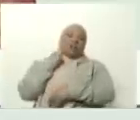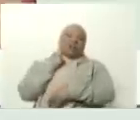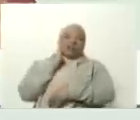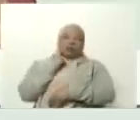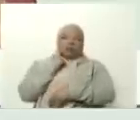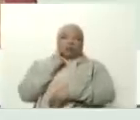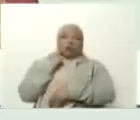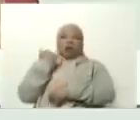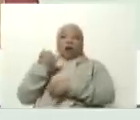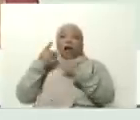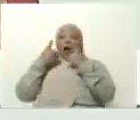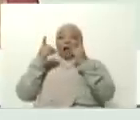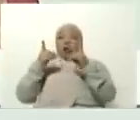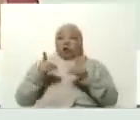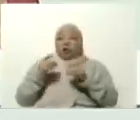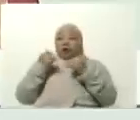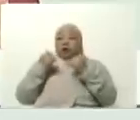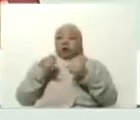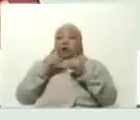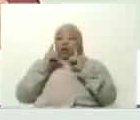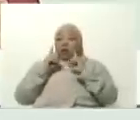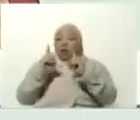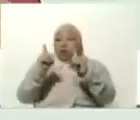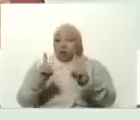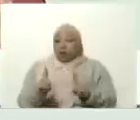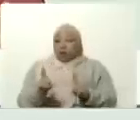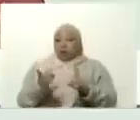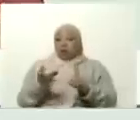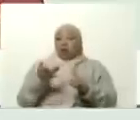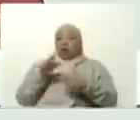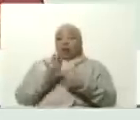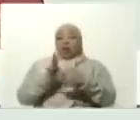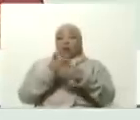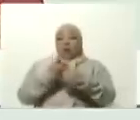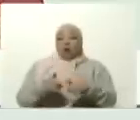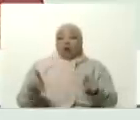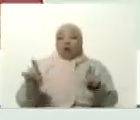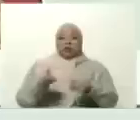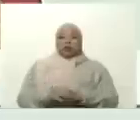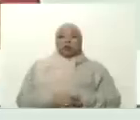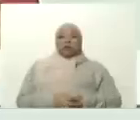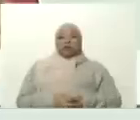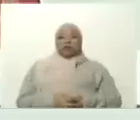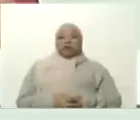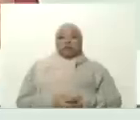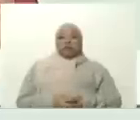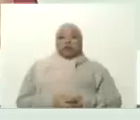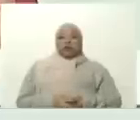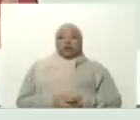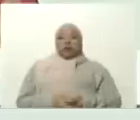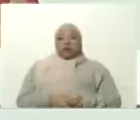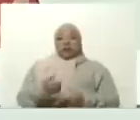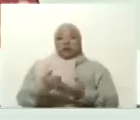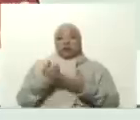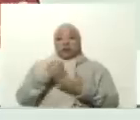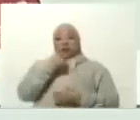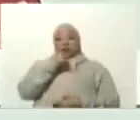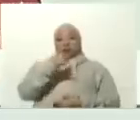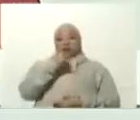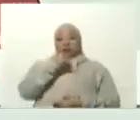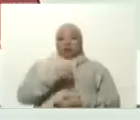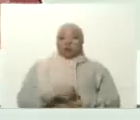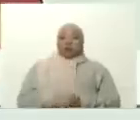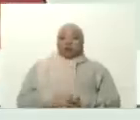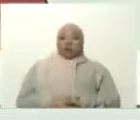han decidido apostar a la democracia. Y en la democracia se gana o se